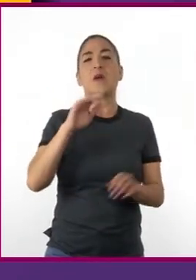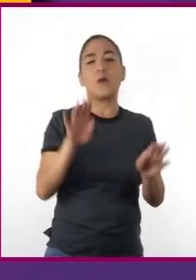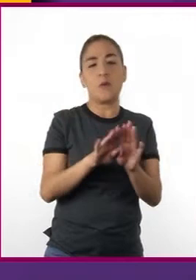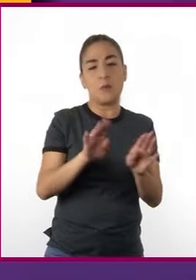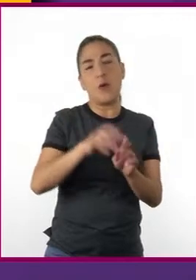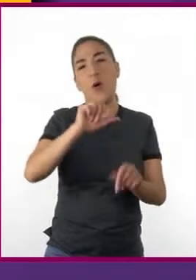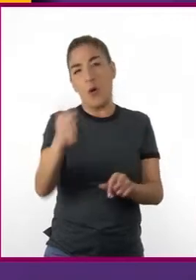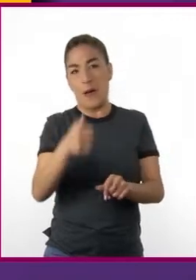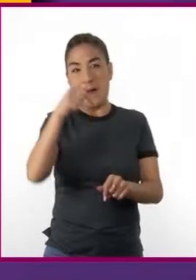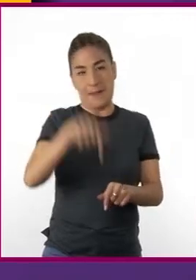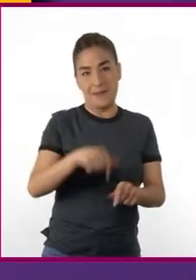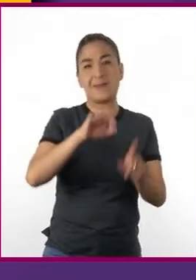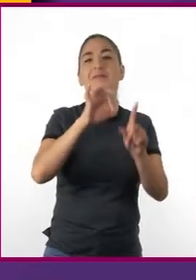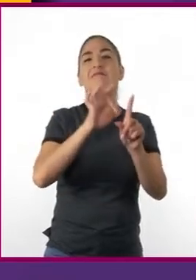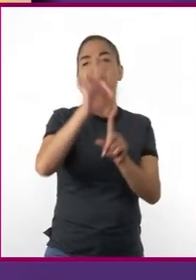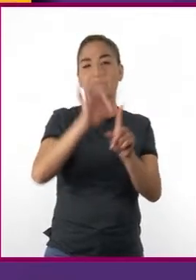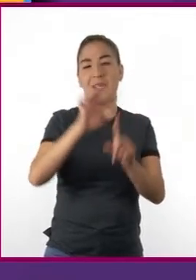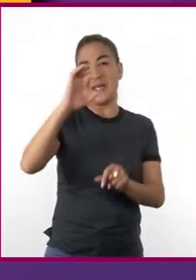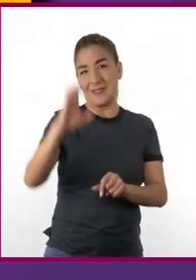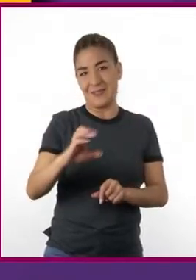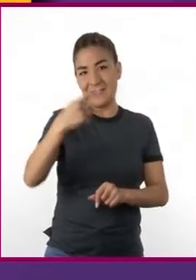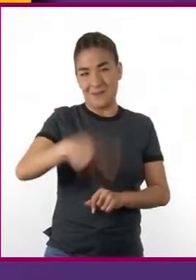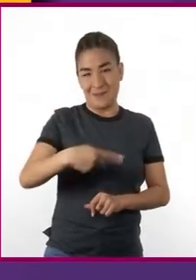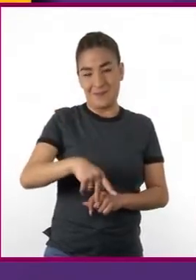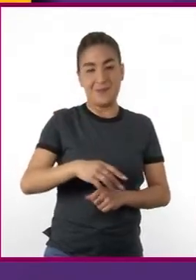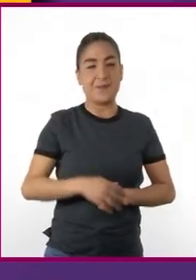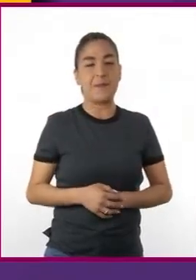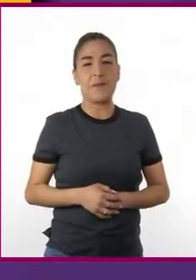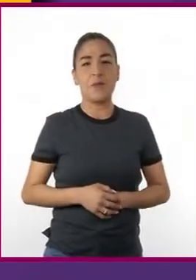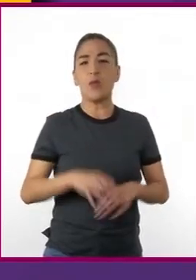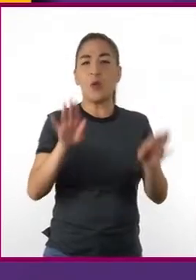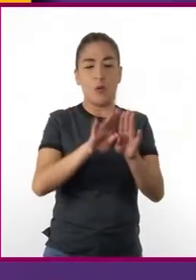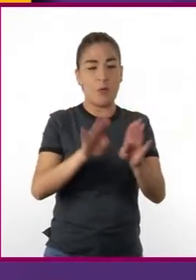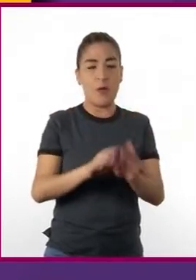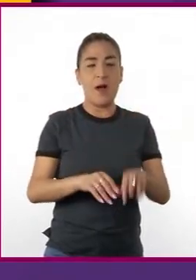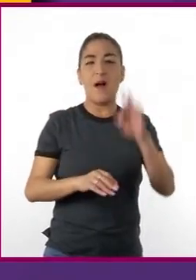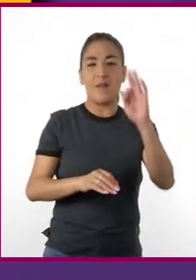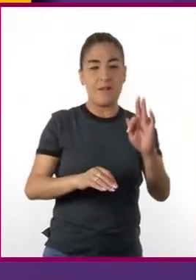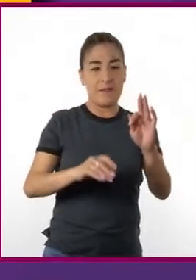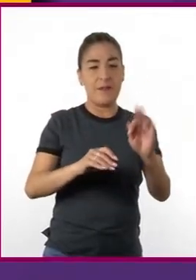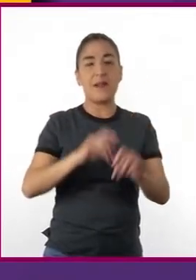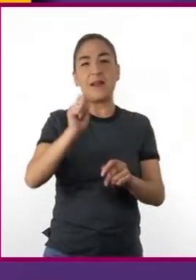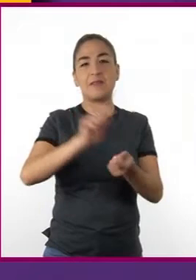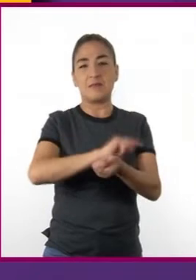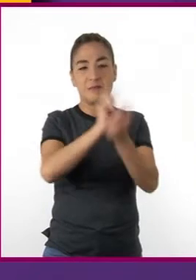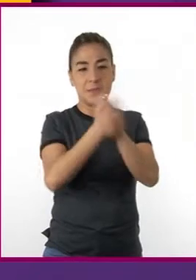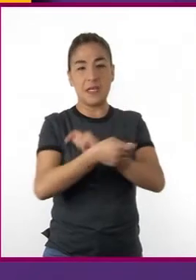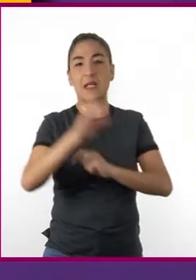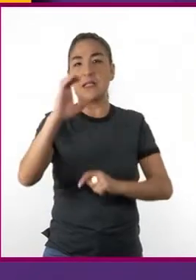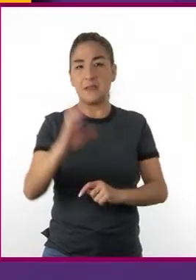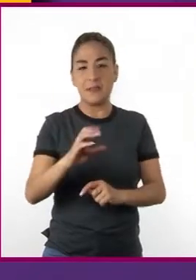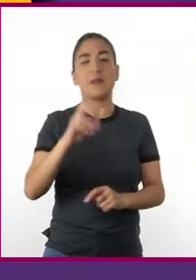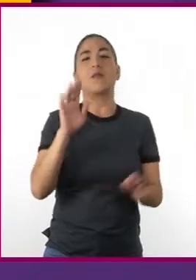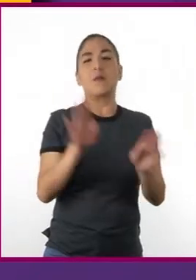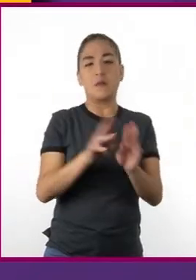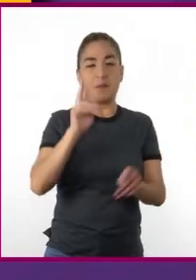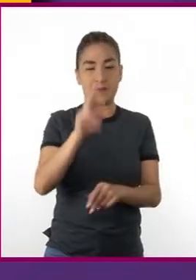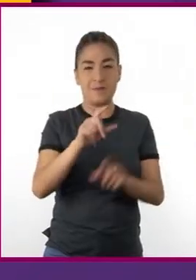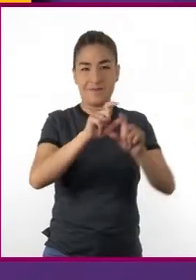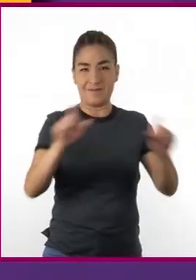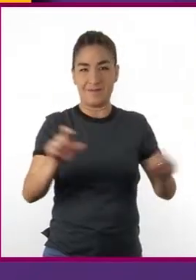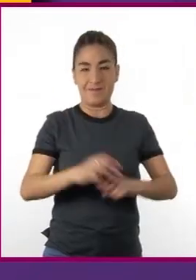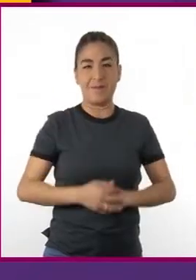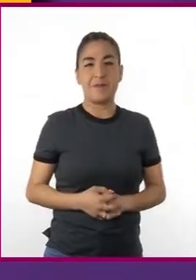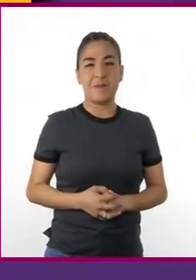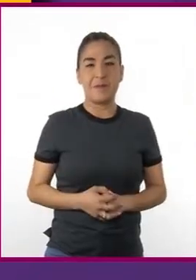centígrados, como lo hacemos nosotros. Para convertir grados Celsius en Fahrenheit, utilizamos la siguiente fórmula.